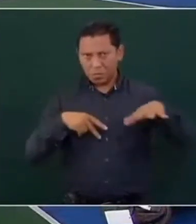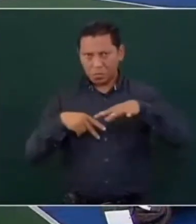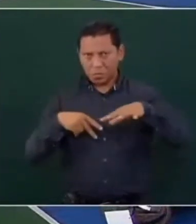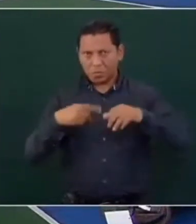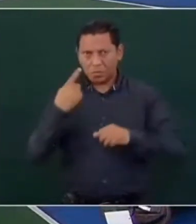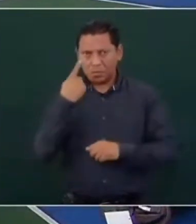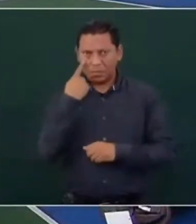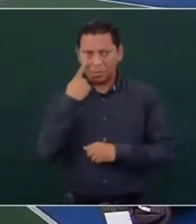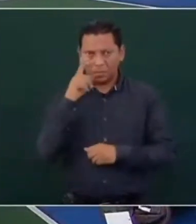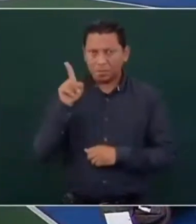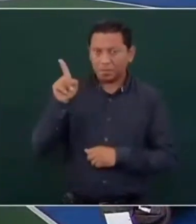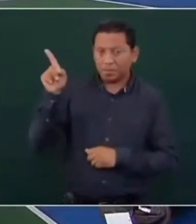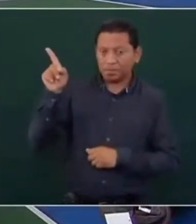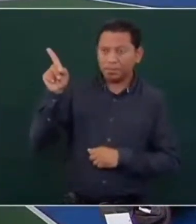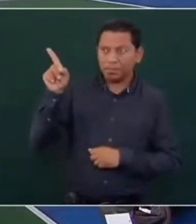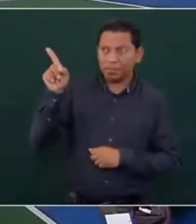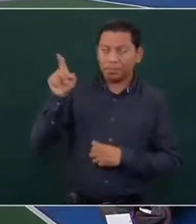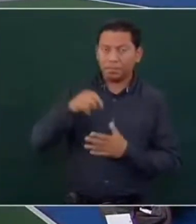Miren,